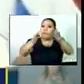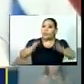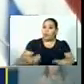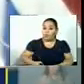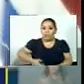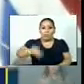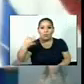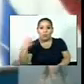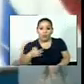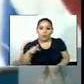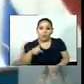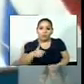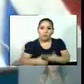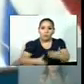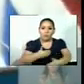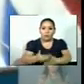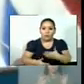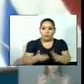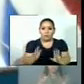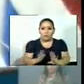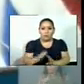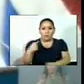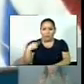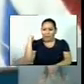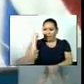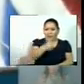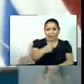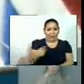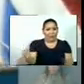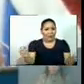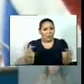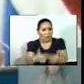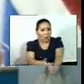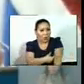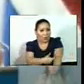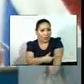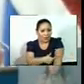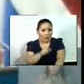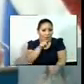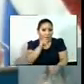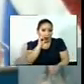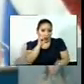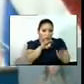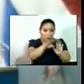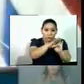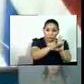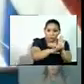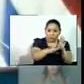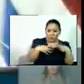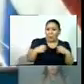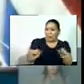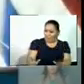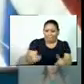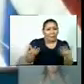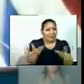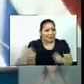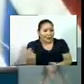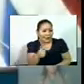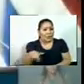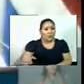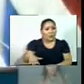que es como deben de hacerse estas cosas. Comendable es no reunirse en un hospital, va. Los protocolos de salud, eso es lo que dicen. ¿Con qué intención se hace?